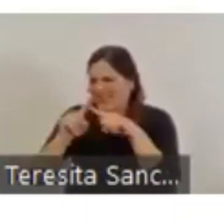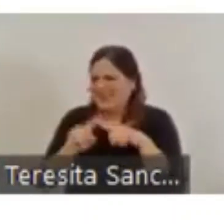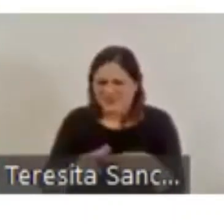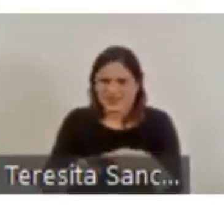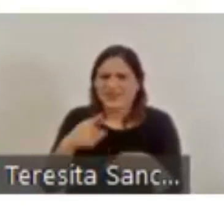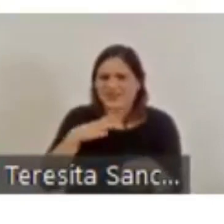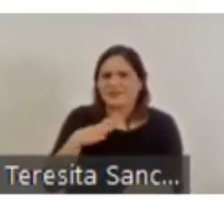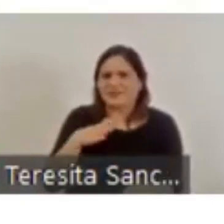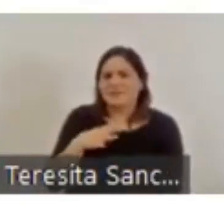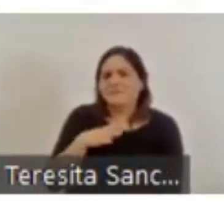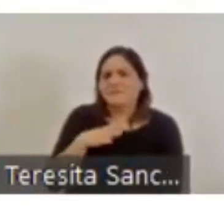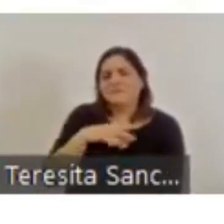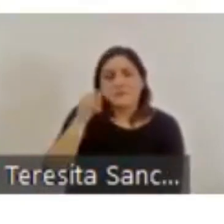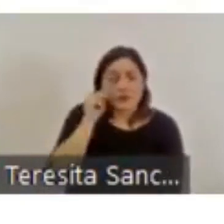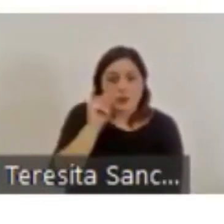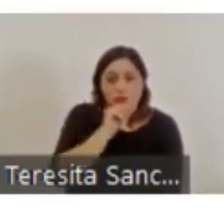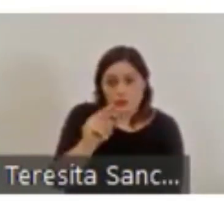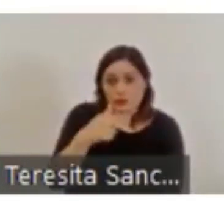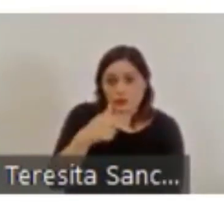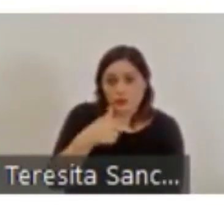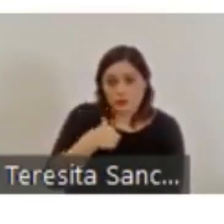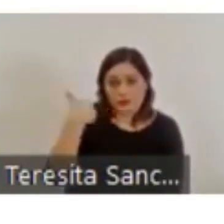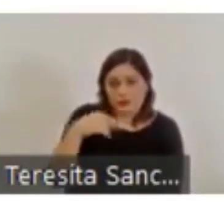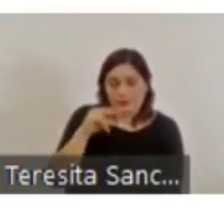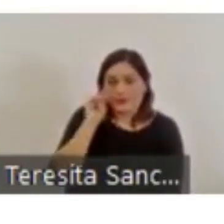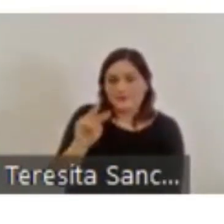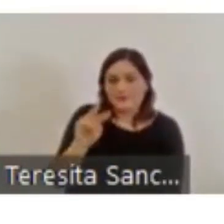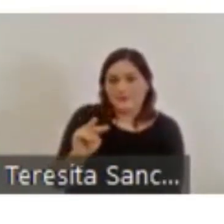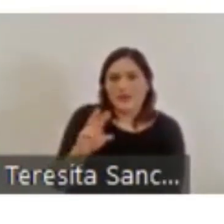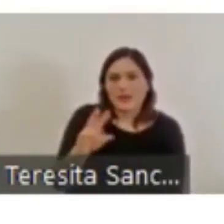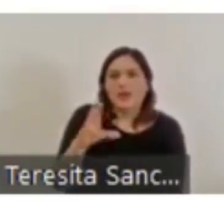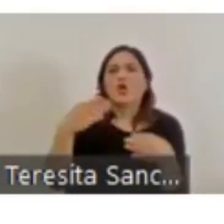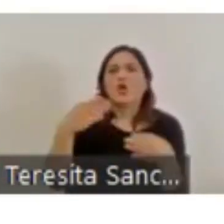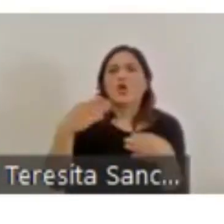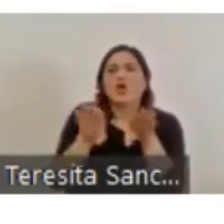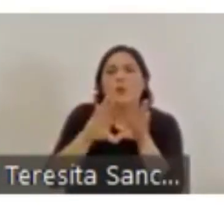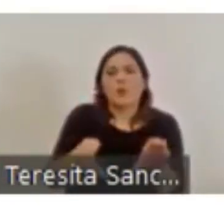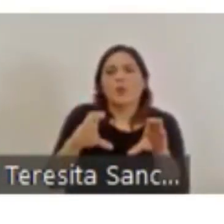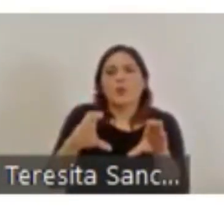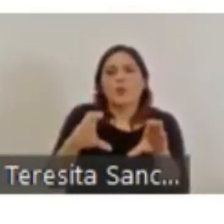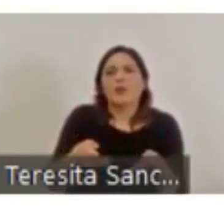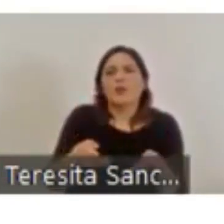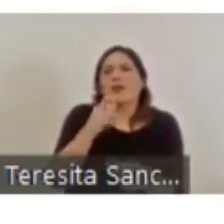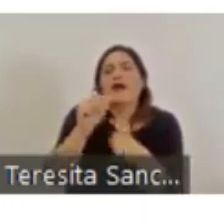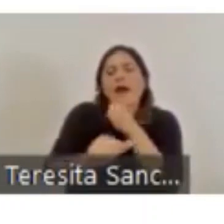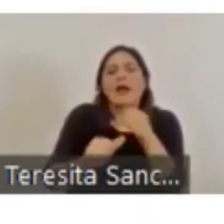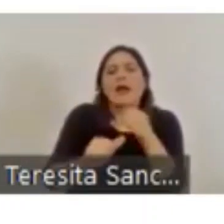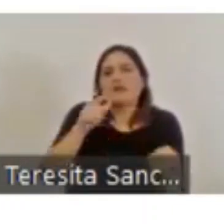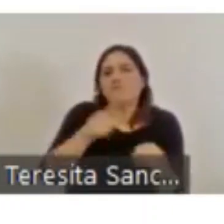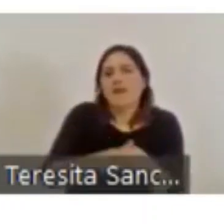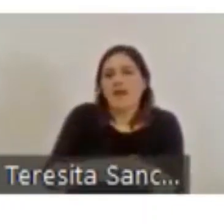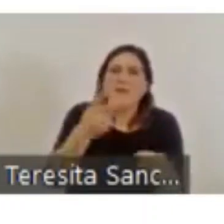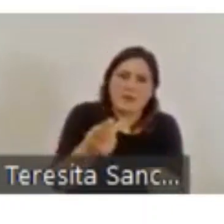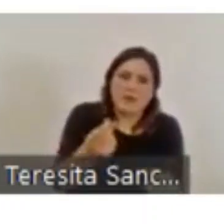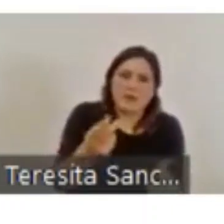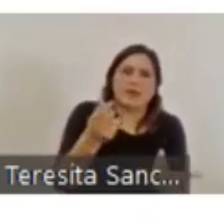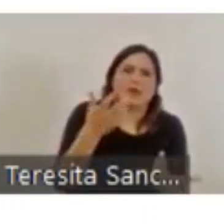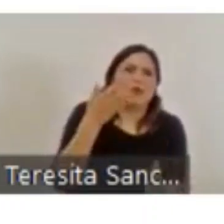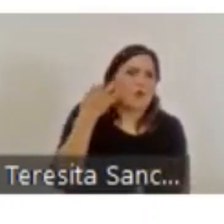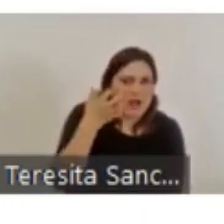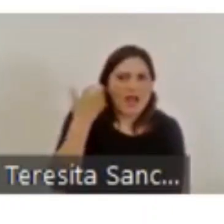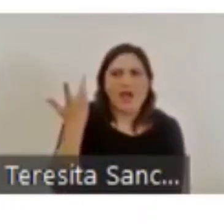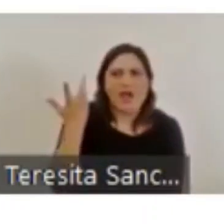fue la atención a las mascotas. Entonces, ellos tienen por ahí una mascota que pues